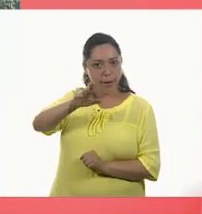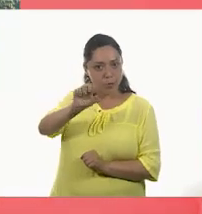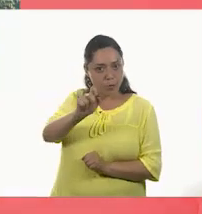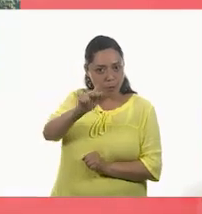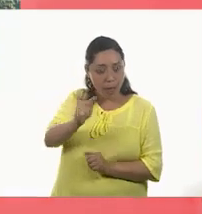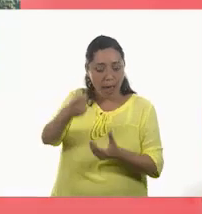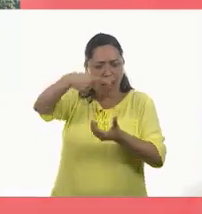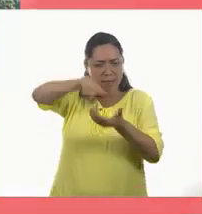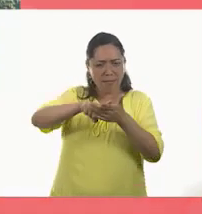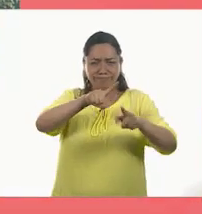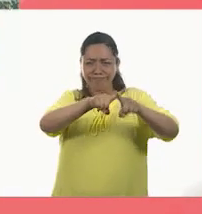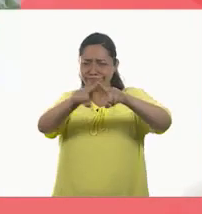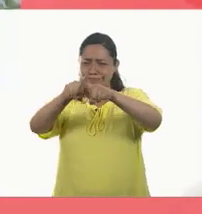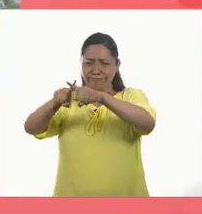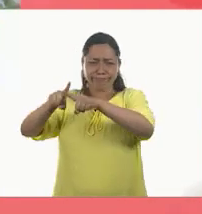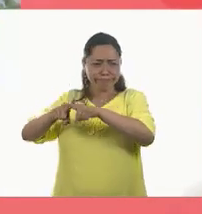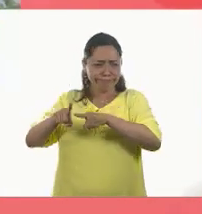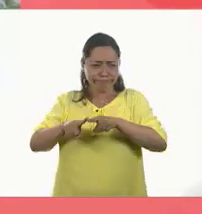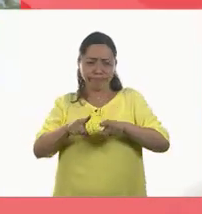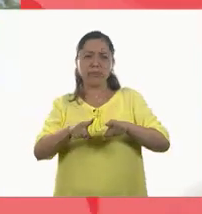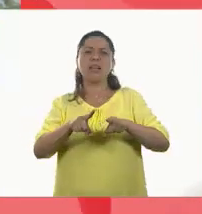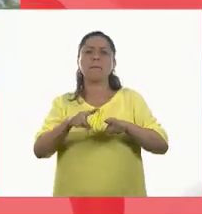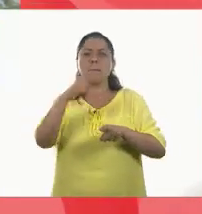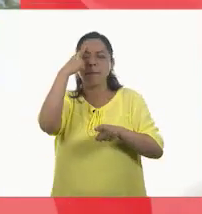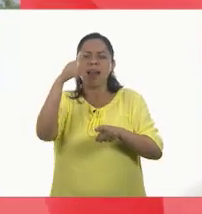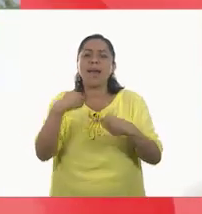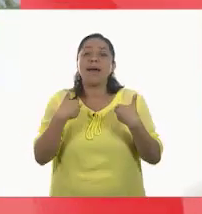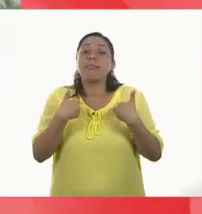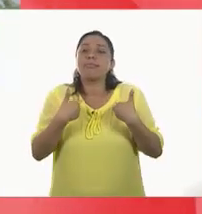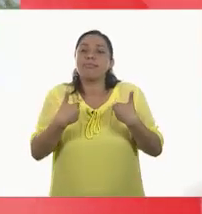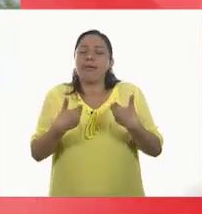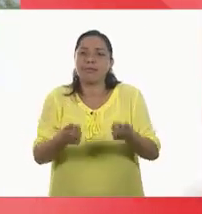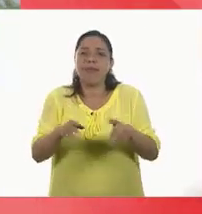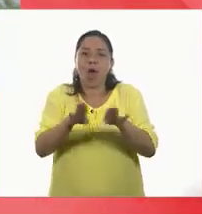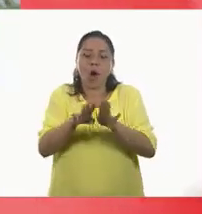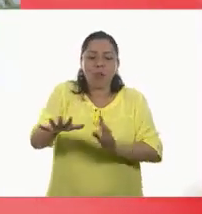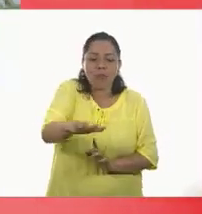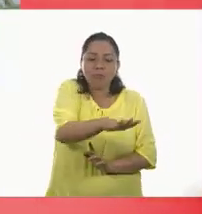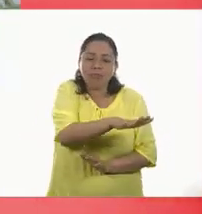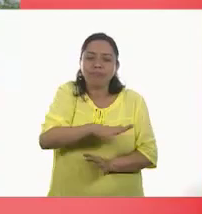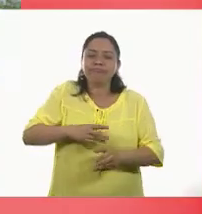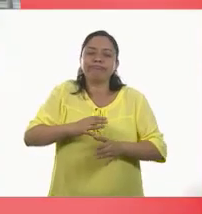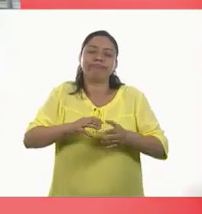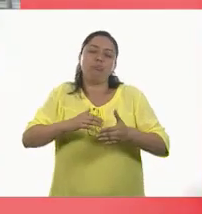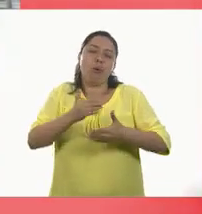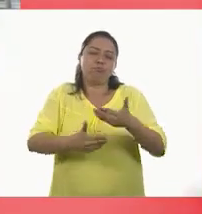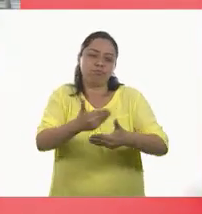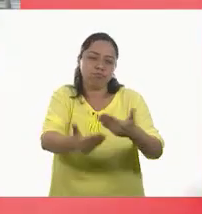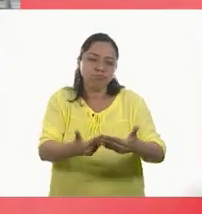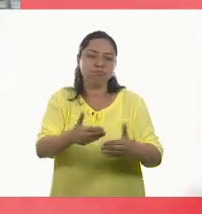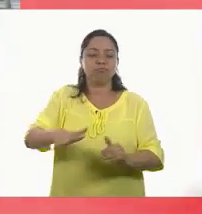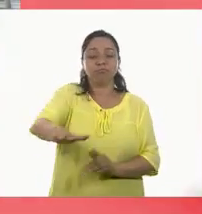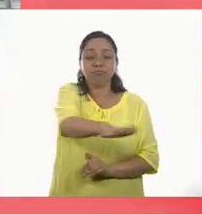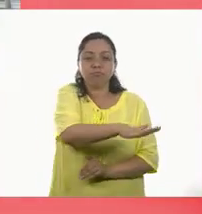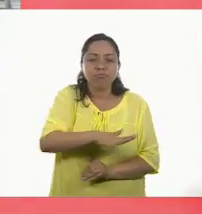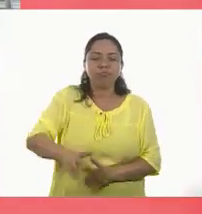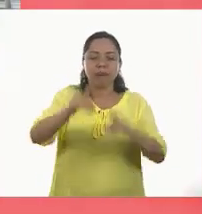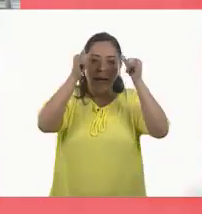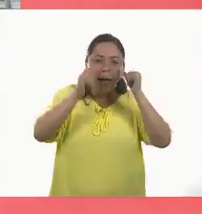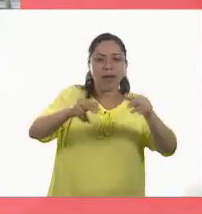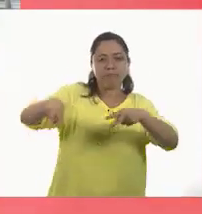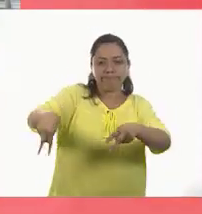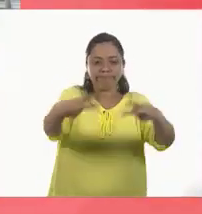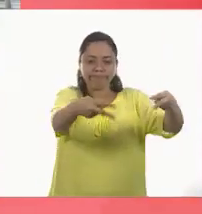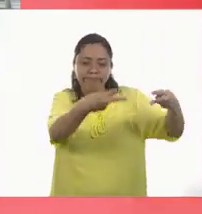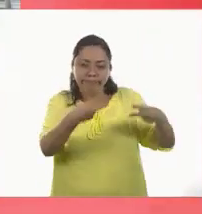variedad de vertientes muy importantes para entender el desarrollo de la entidad. Sus campos ganaderos y el trabajo